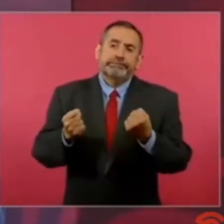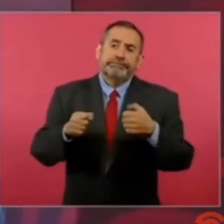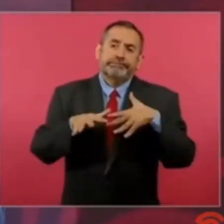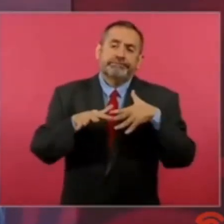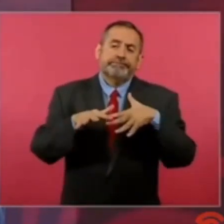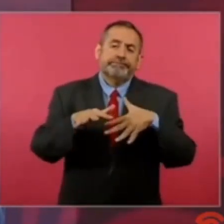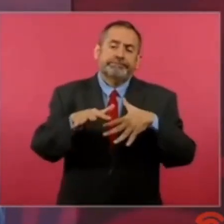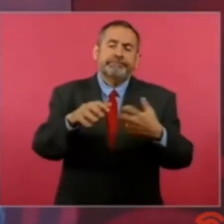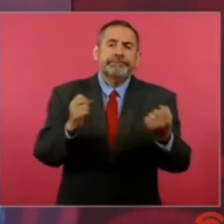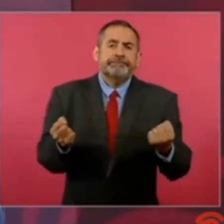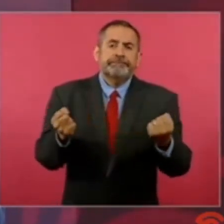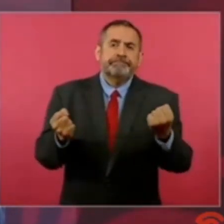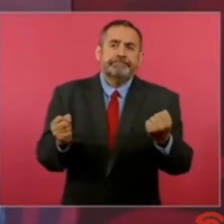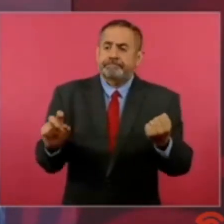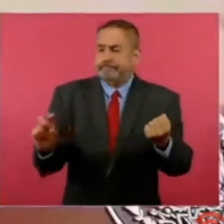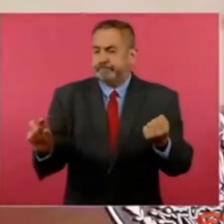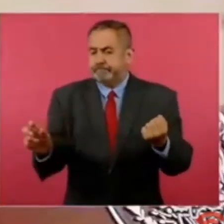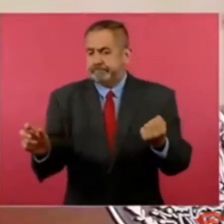radio.